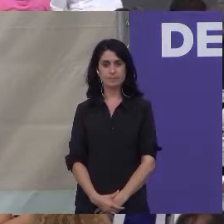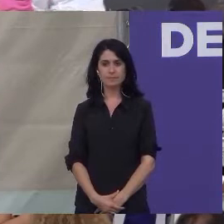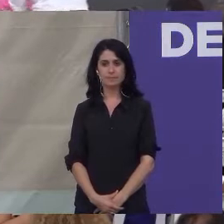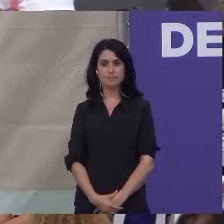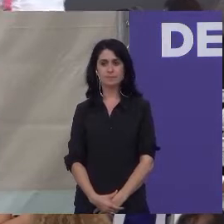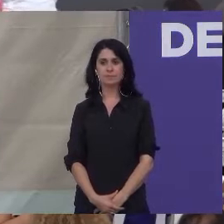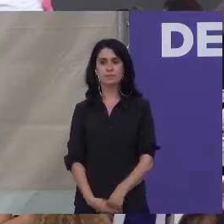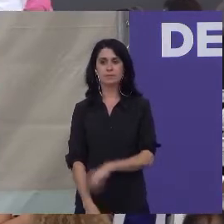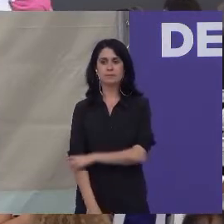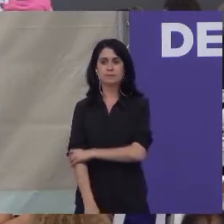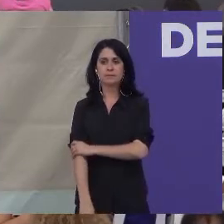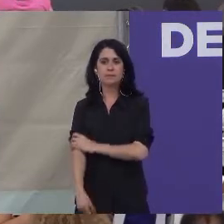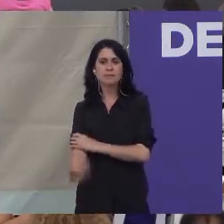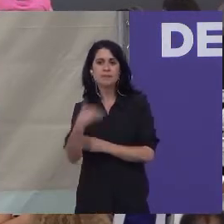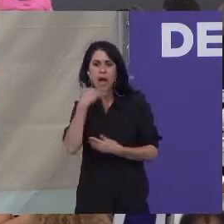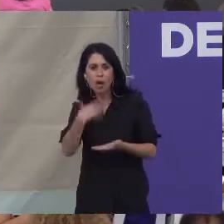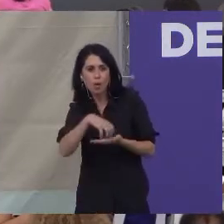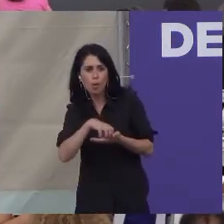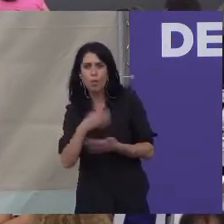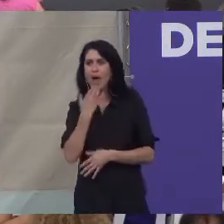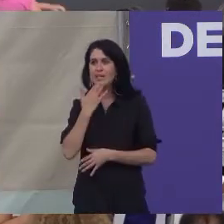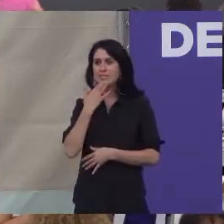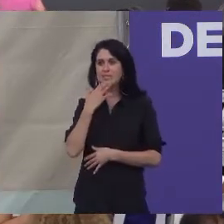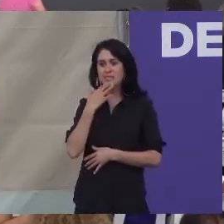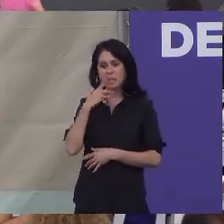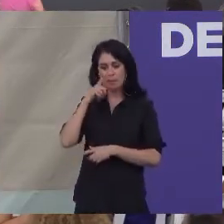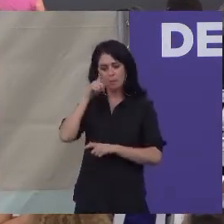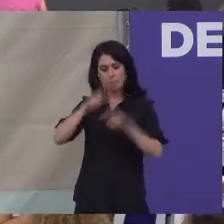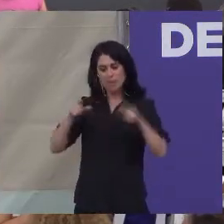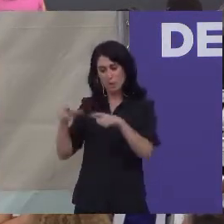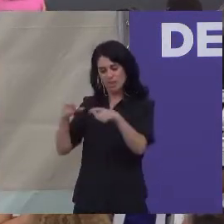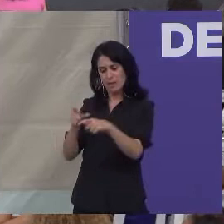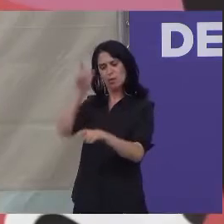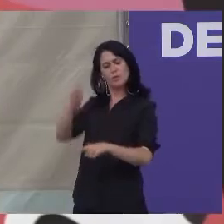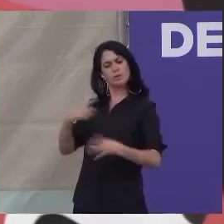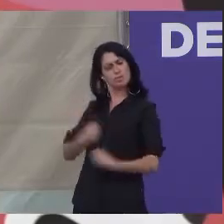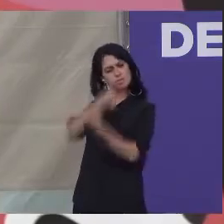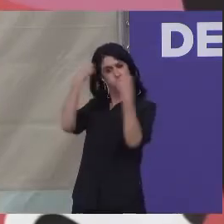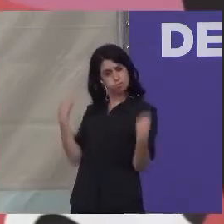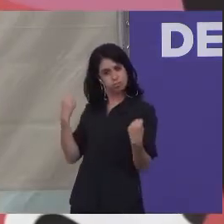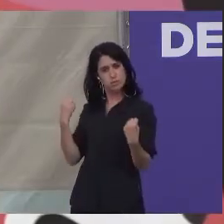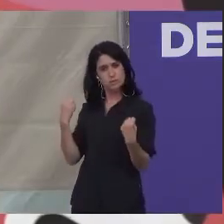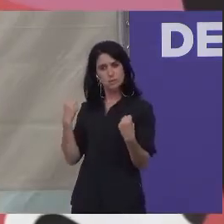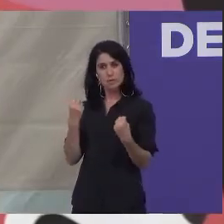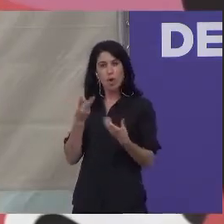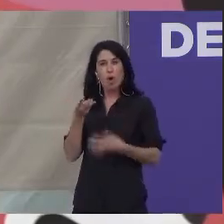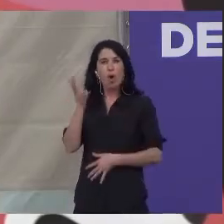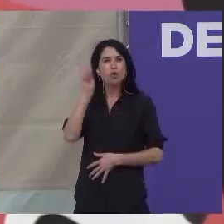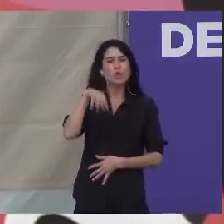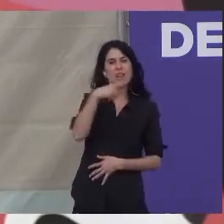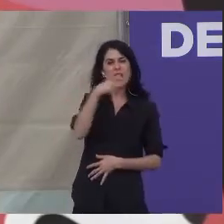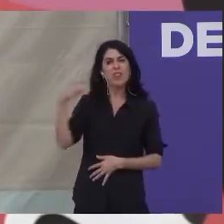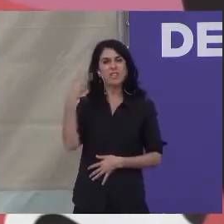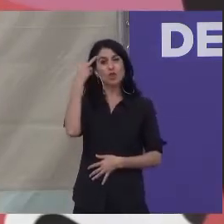¿Alguien pone en duda el valor que tendría tener gente empoderada a través de los círculos en todos y cada uno de los